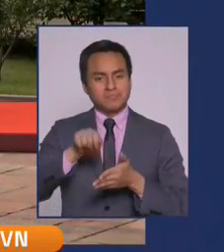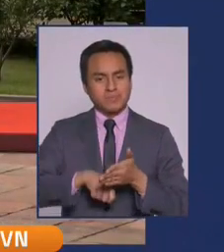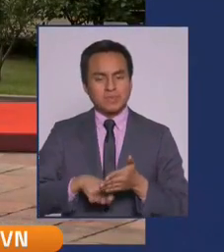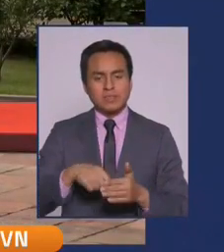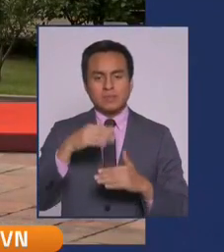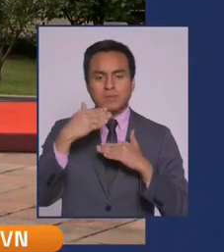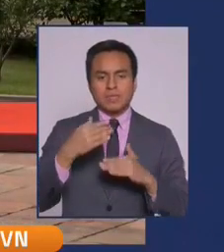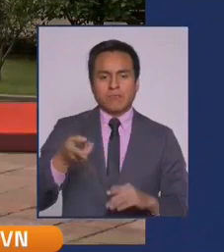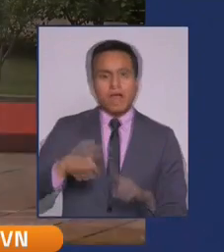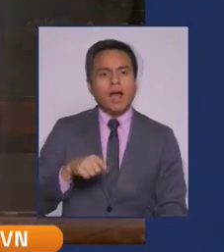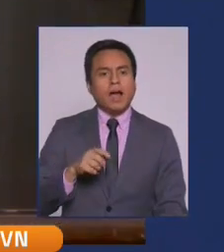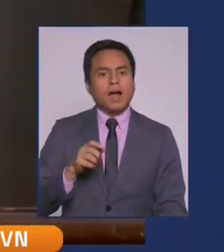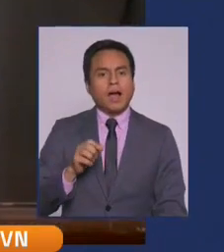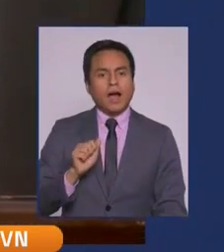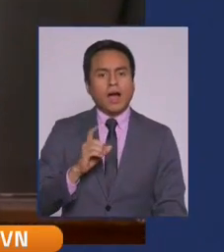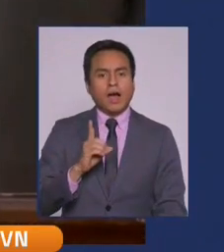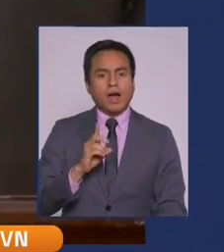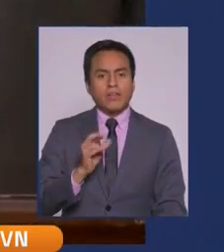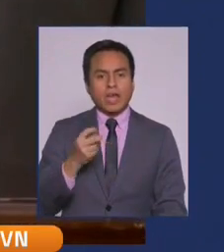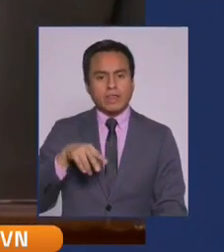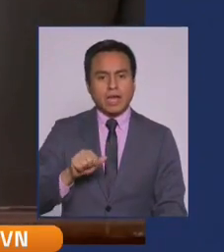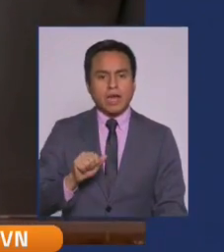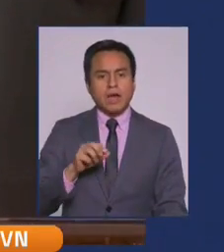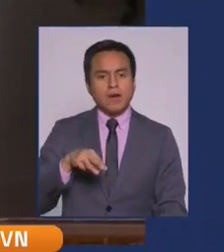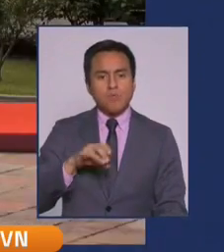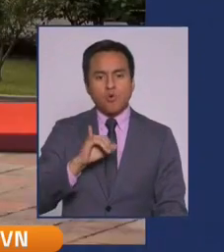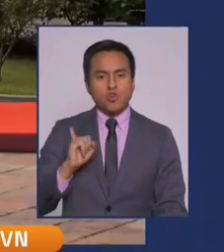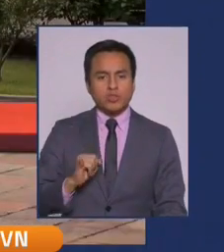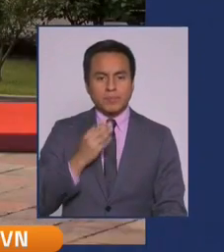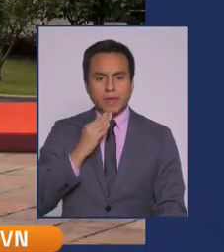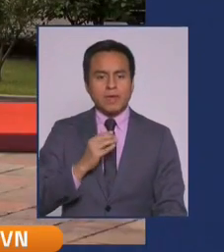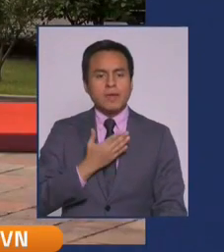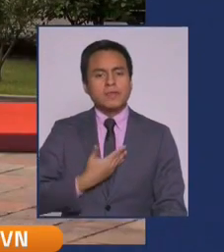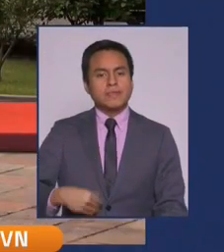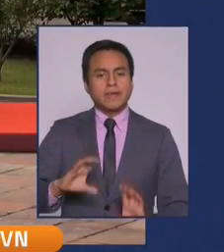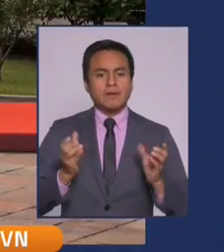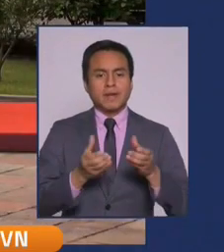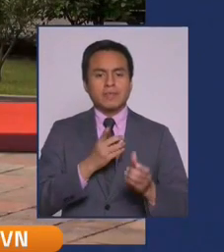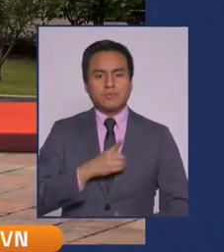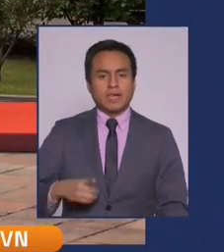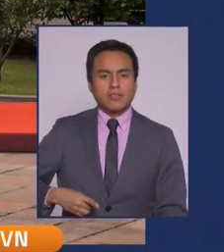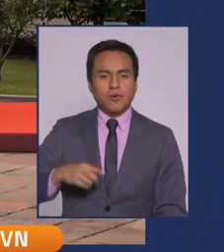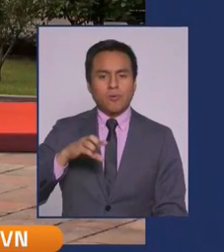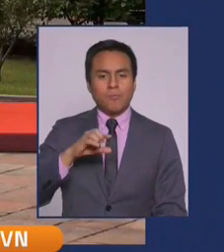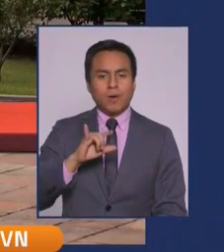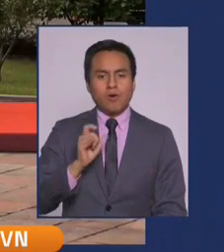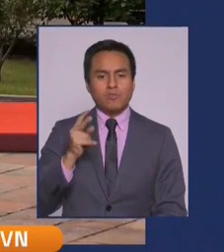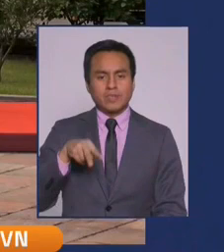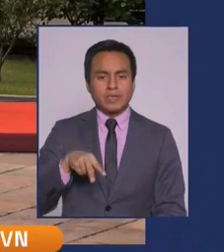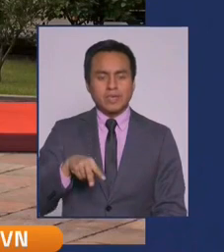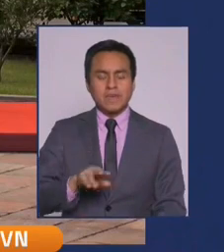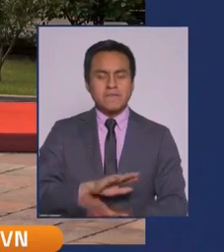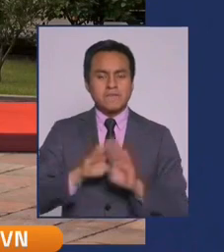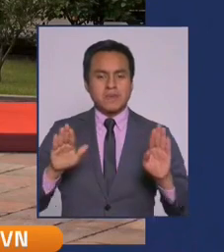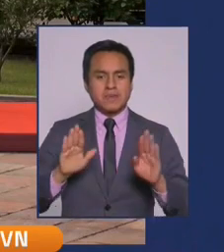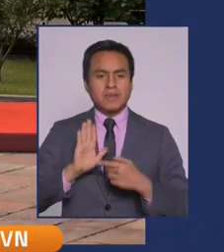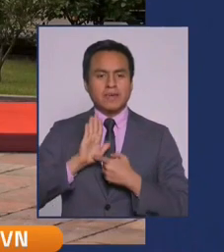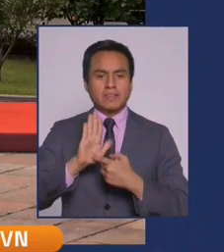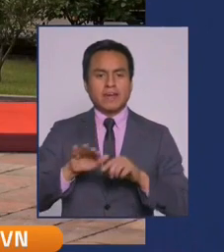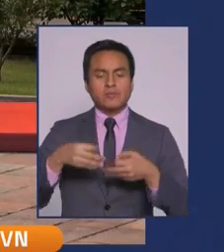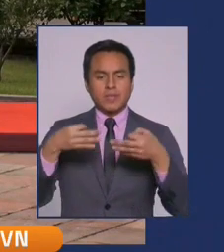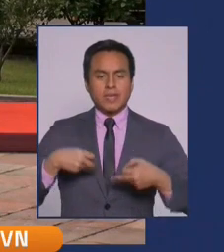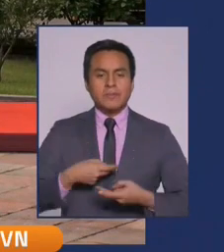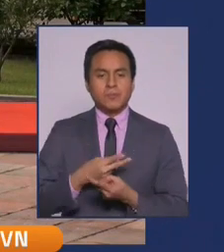quisieran ser alcaldes, que si quisieran ser gobernadores regionales, yo pongo, por ejemplo, caso de Temuco, que son capitales regionales,